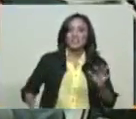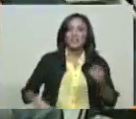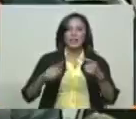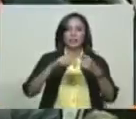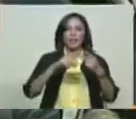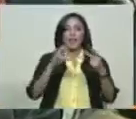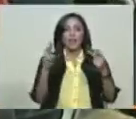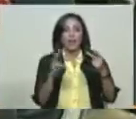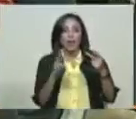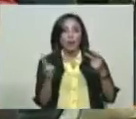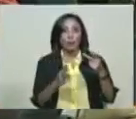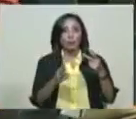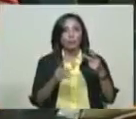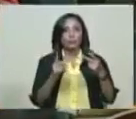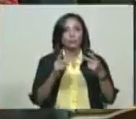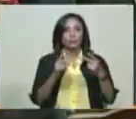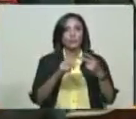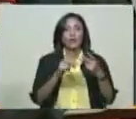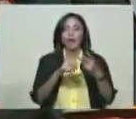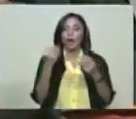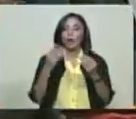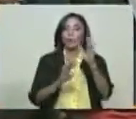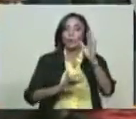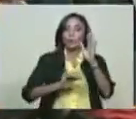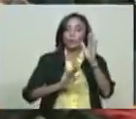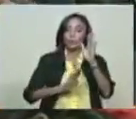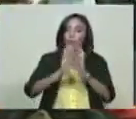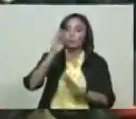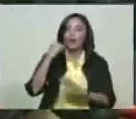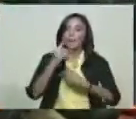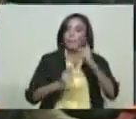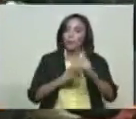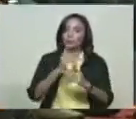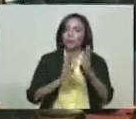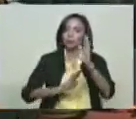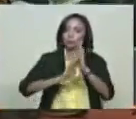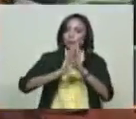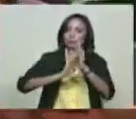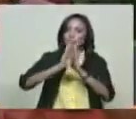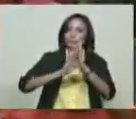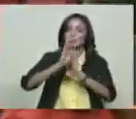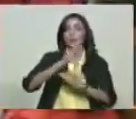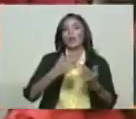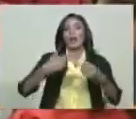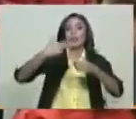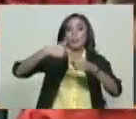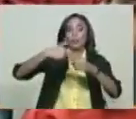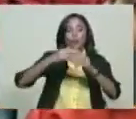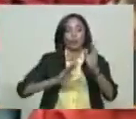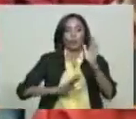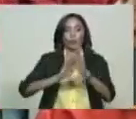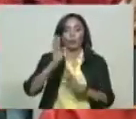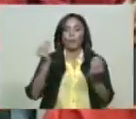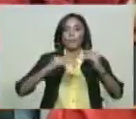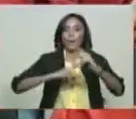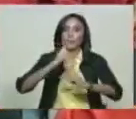euros producto del incremento de la producción del petróleo y de todo